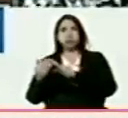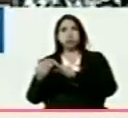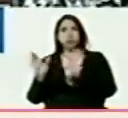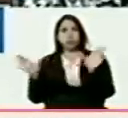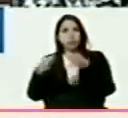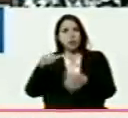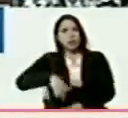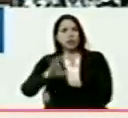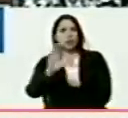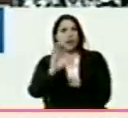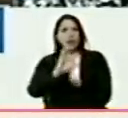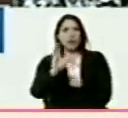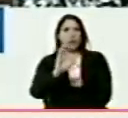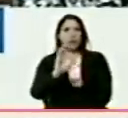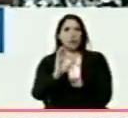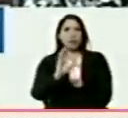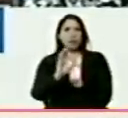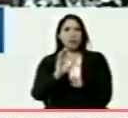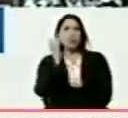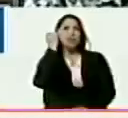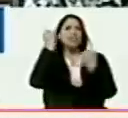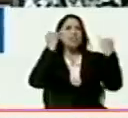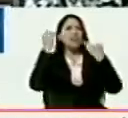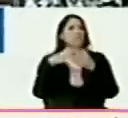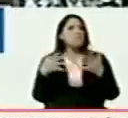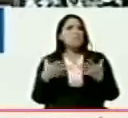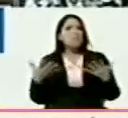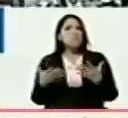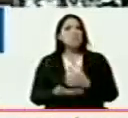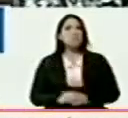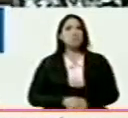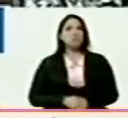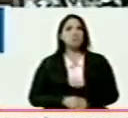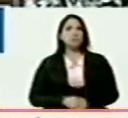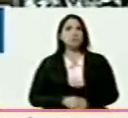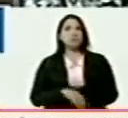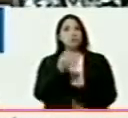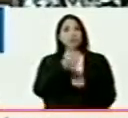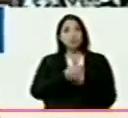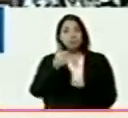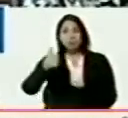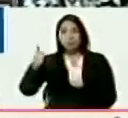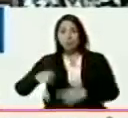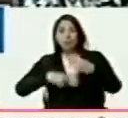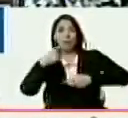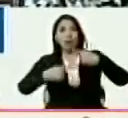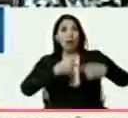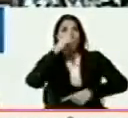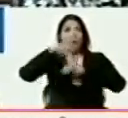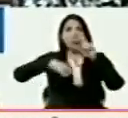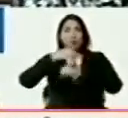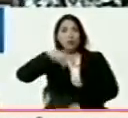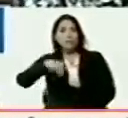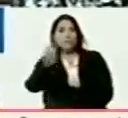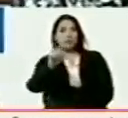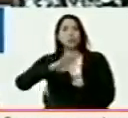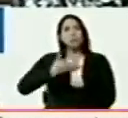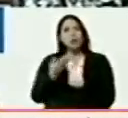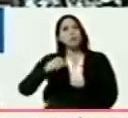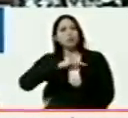aquí en Caracas. Y la idea es que cada año en Venezuela pudiéramos